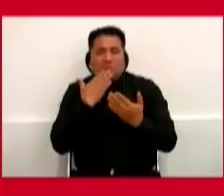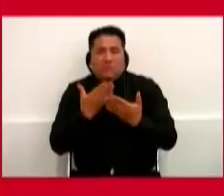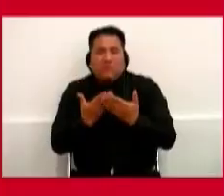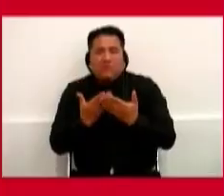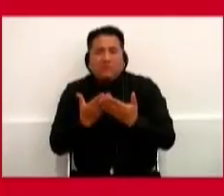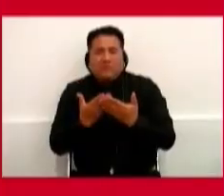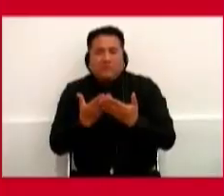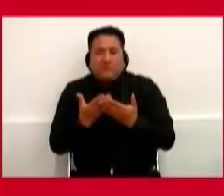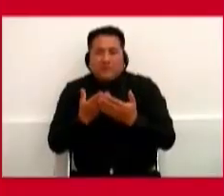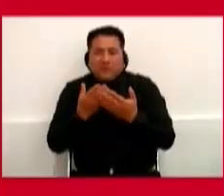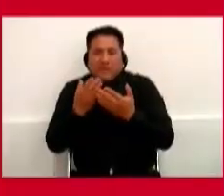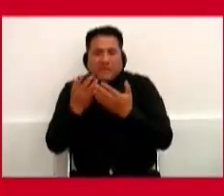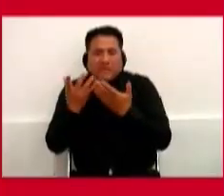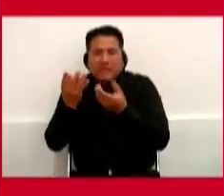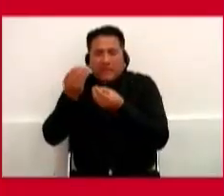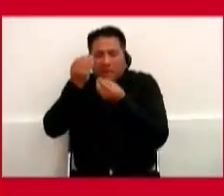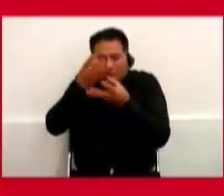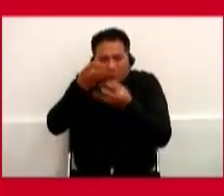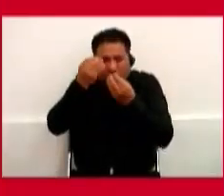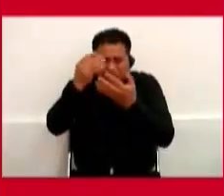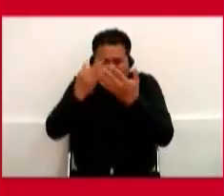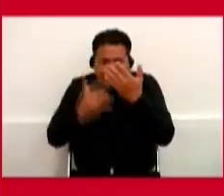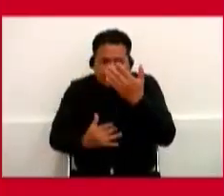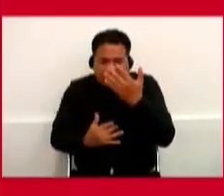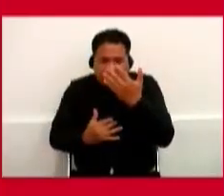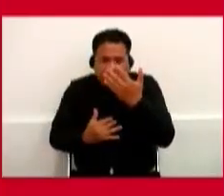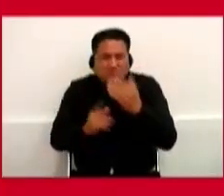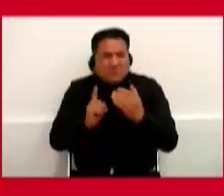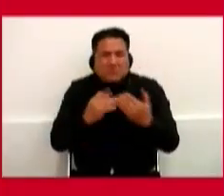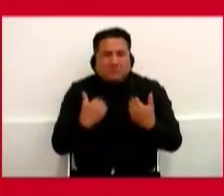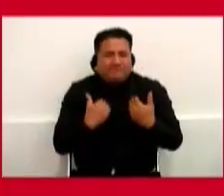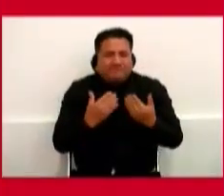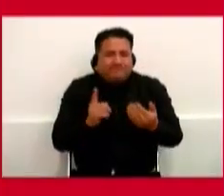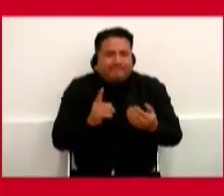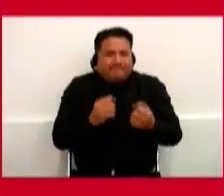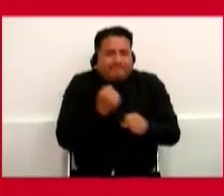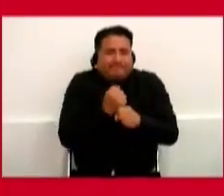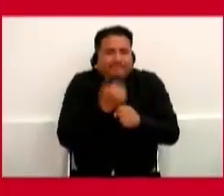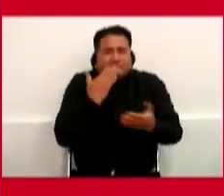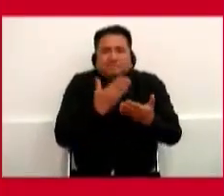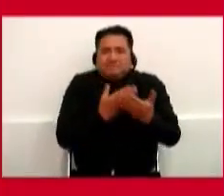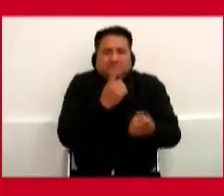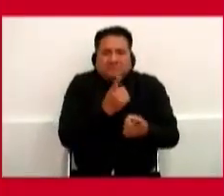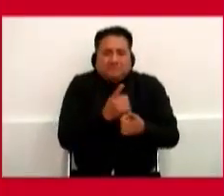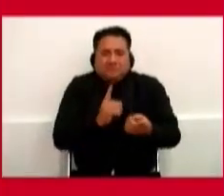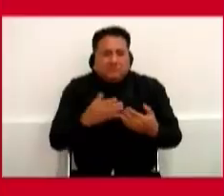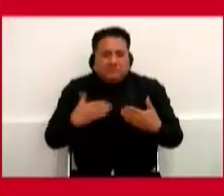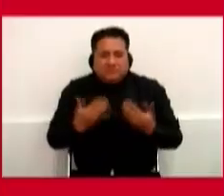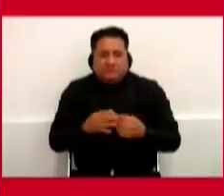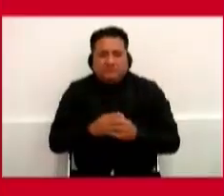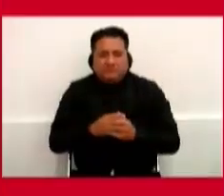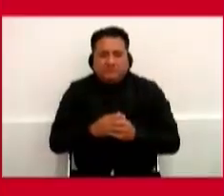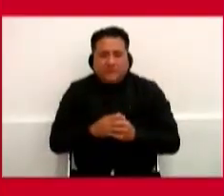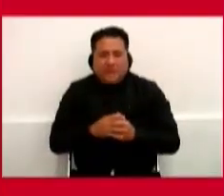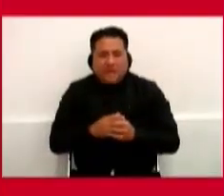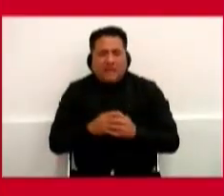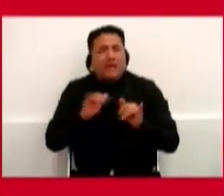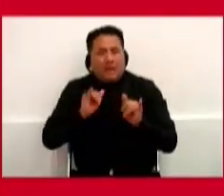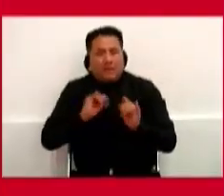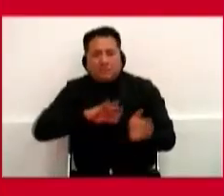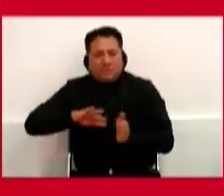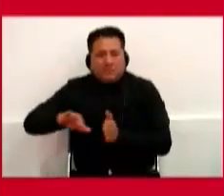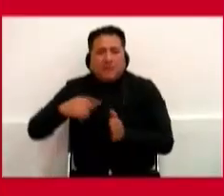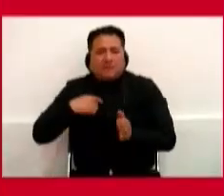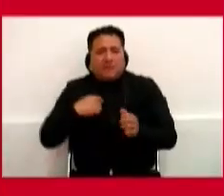que está el yacimiento. Y justamente un poco mi pregunta iba por ahí, ¿no? ¿De qué